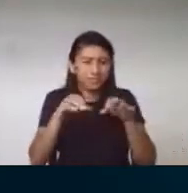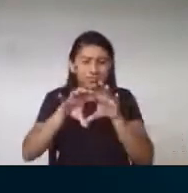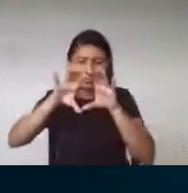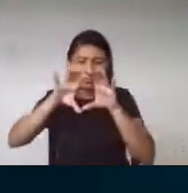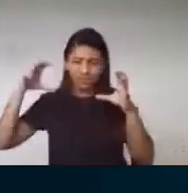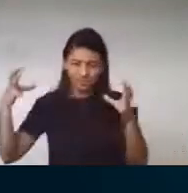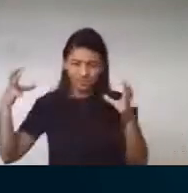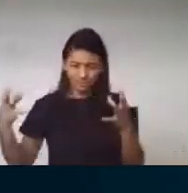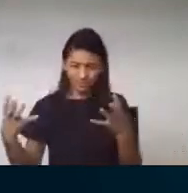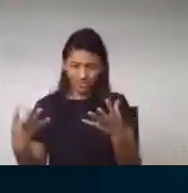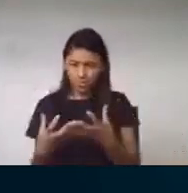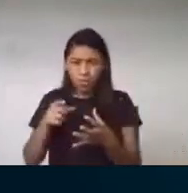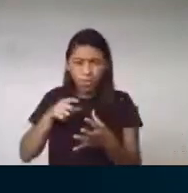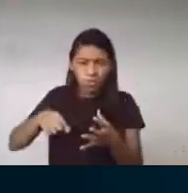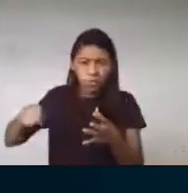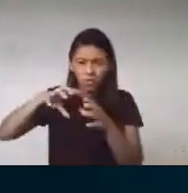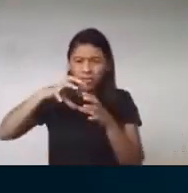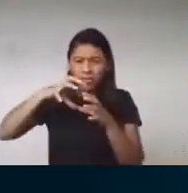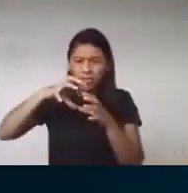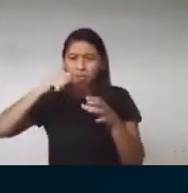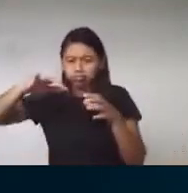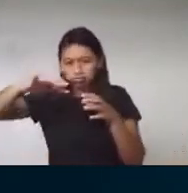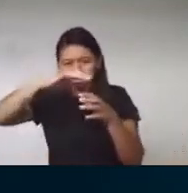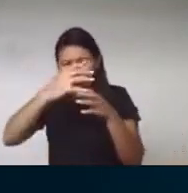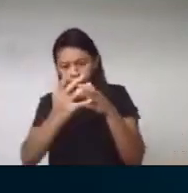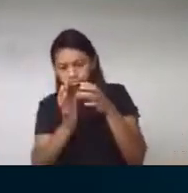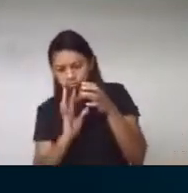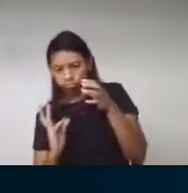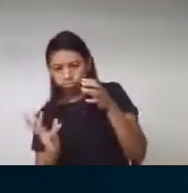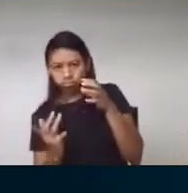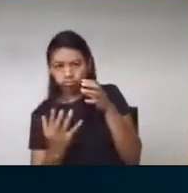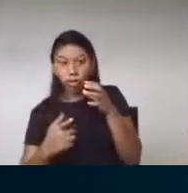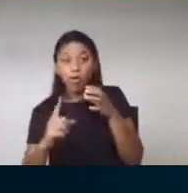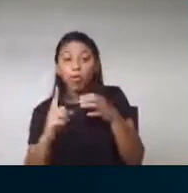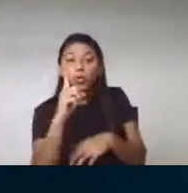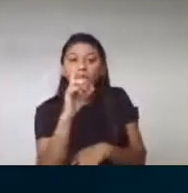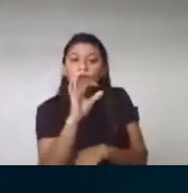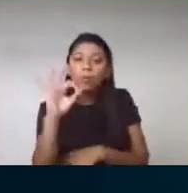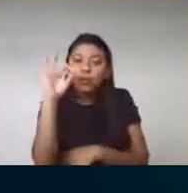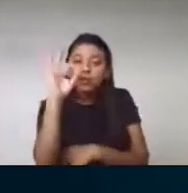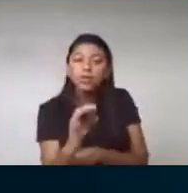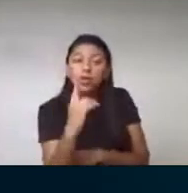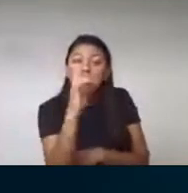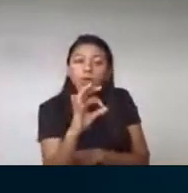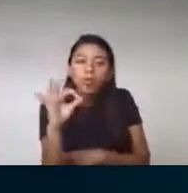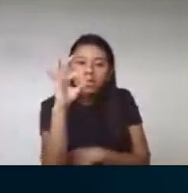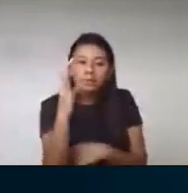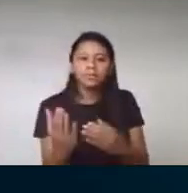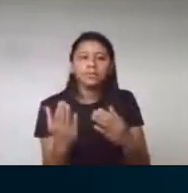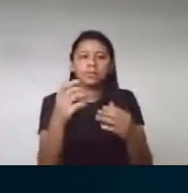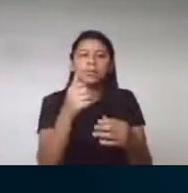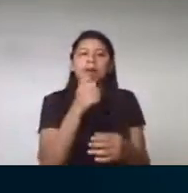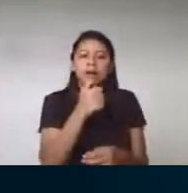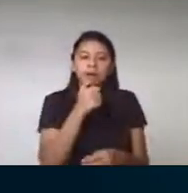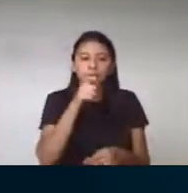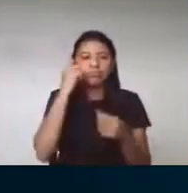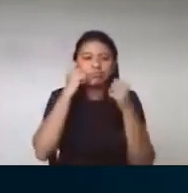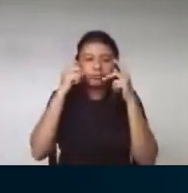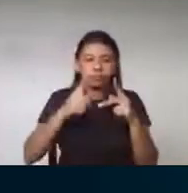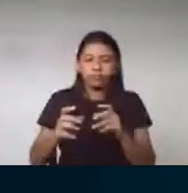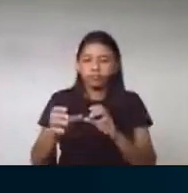humano. De ese 1%, esa cartografía que llamamos Colombia, es supremamente rica porque ese